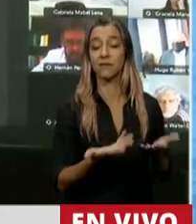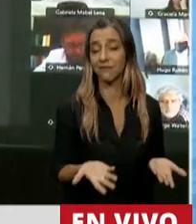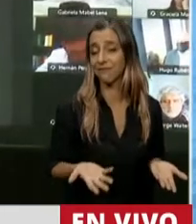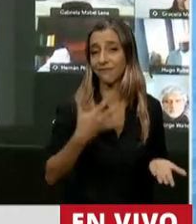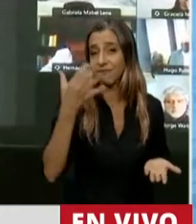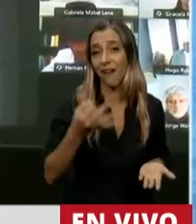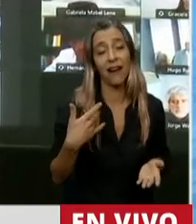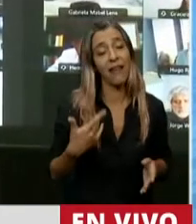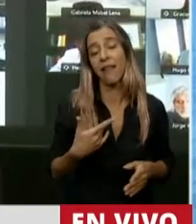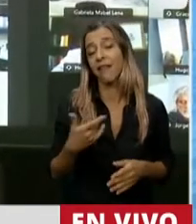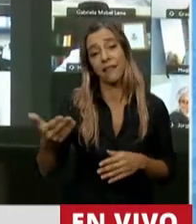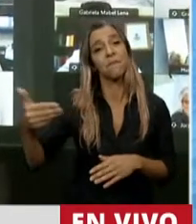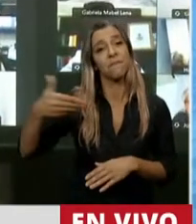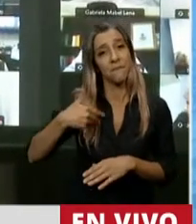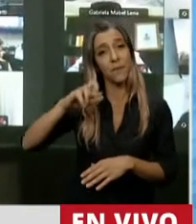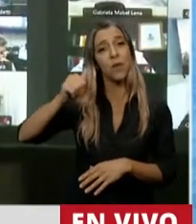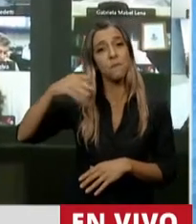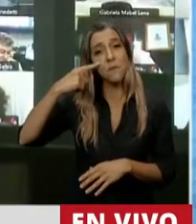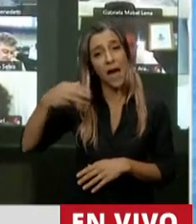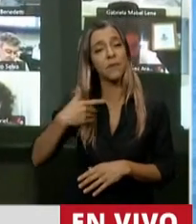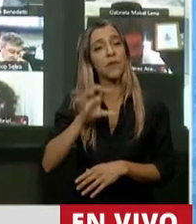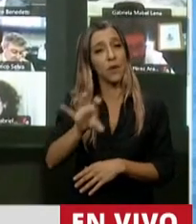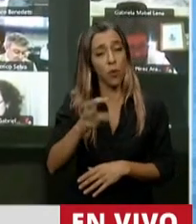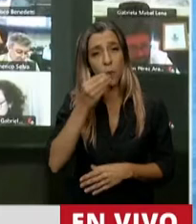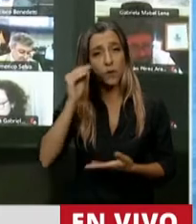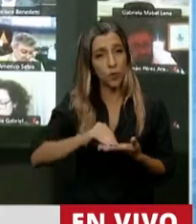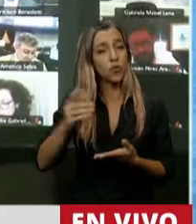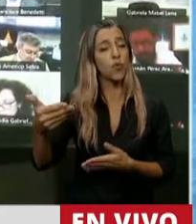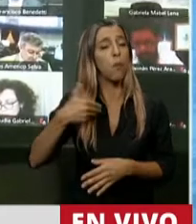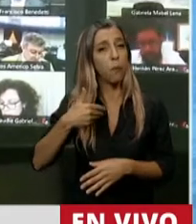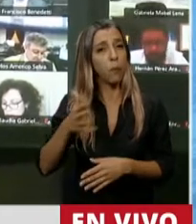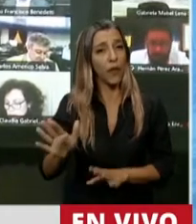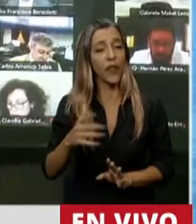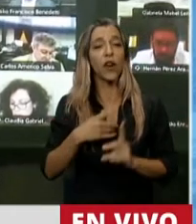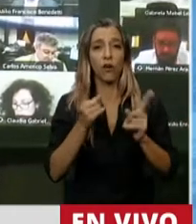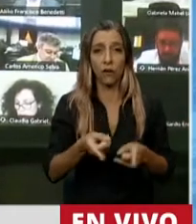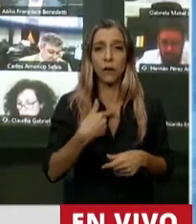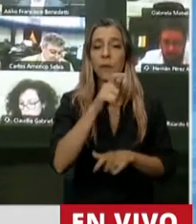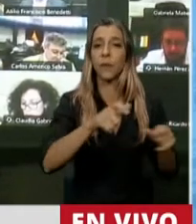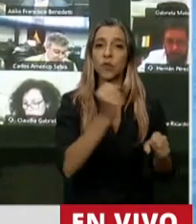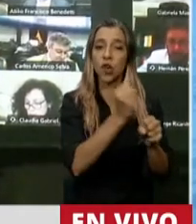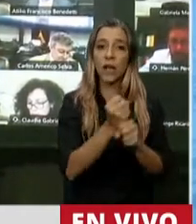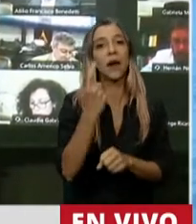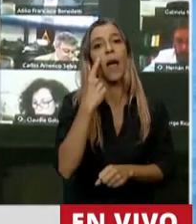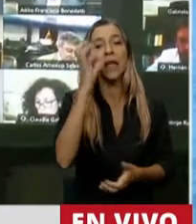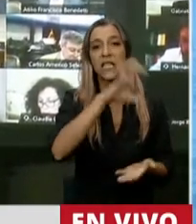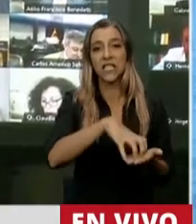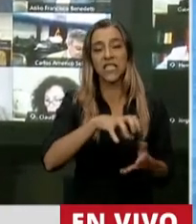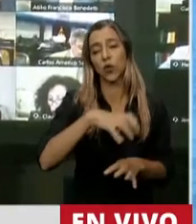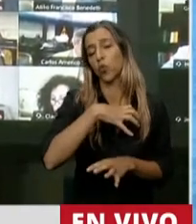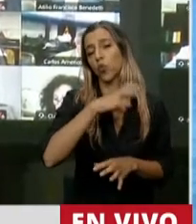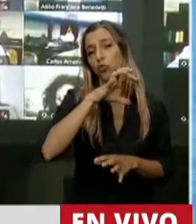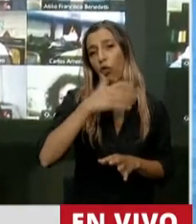los trabajadores del PAMI de mi provincia, de la provincia de Chubut, y en solidaridad con los trabajadores del Instituto de todo el